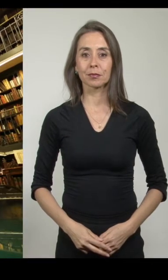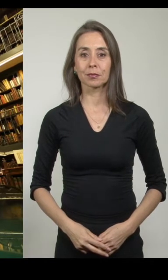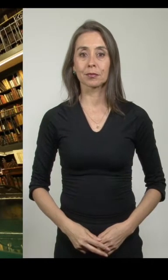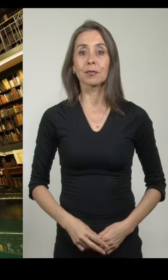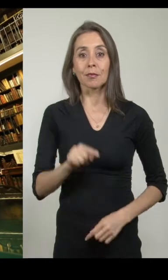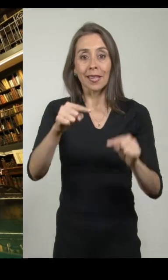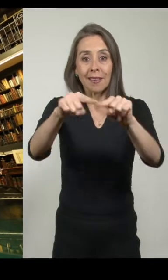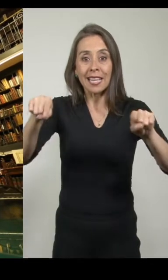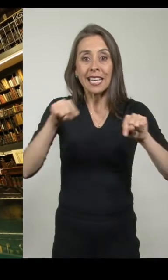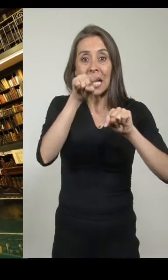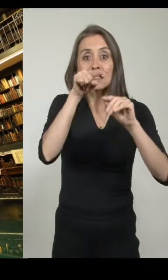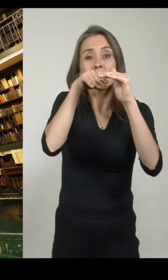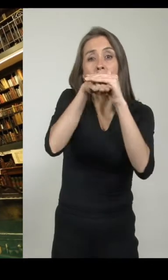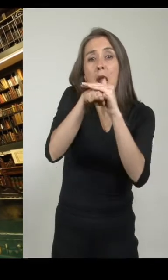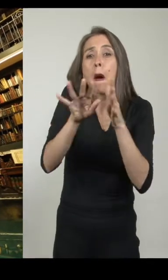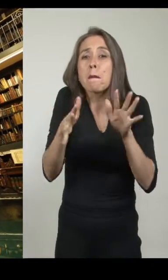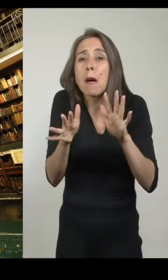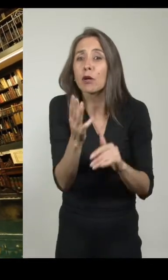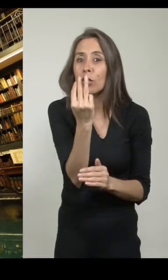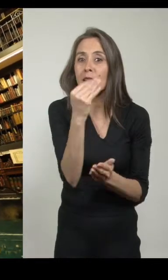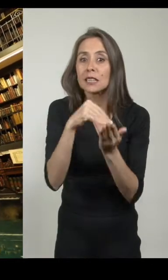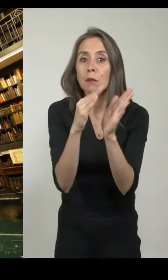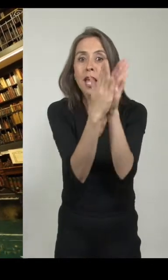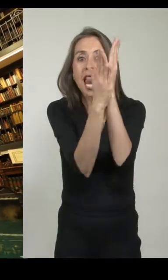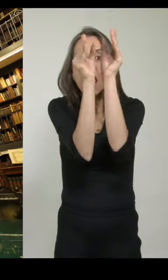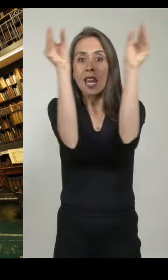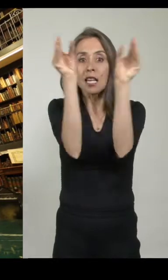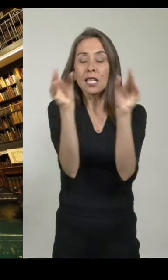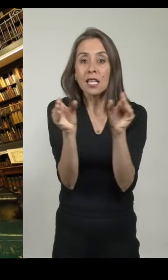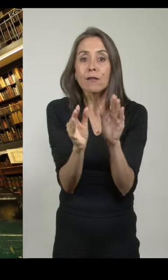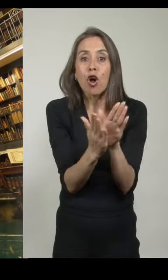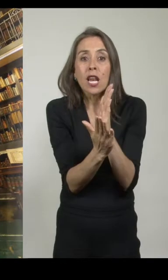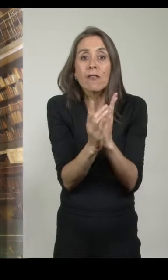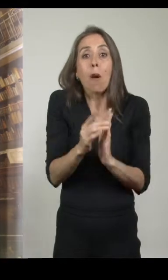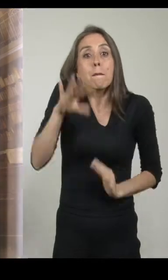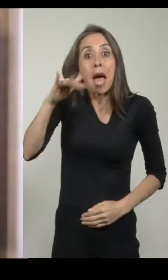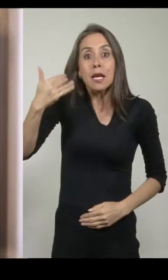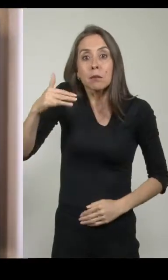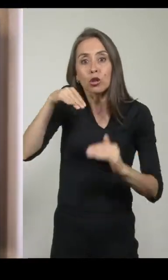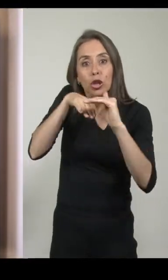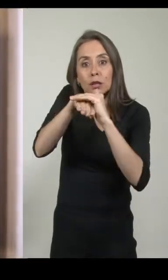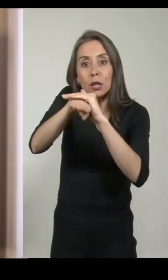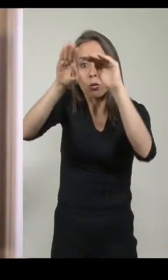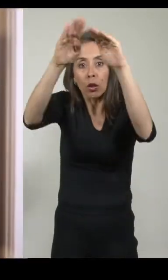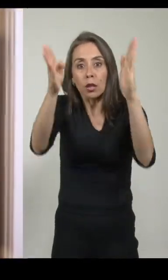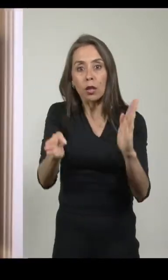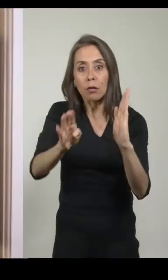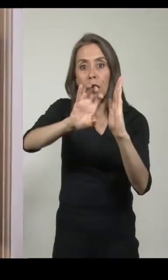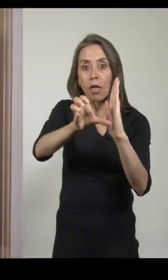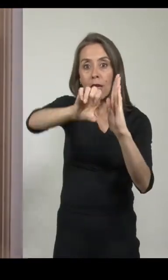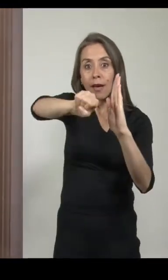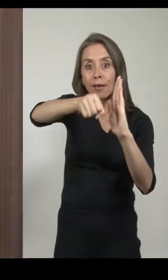1969. Allí existen aproximadamente 13.000 textos y las obras más significativas se guardan en una caja fuerte.